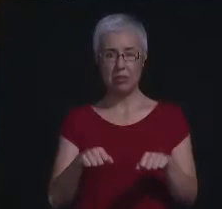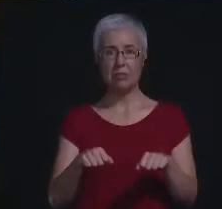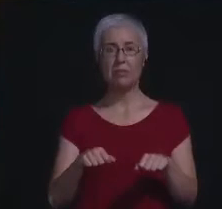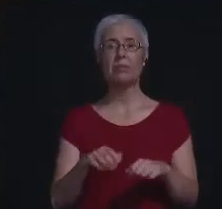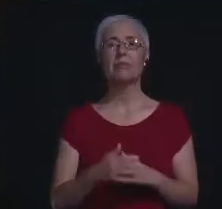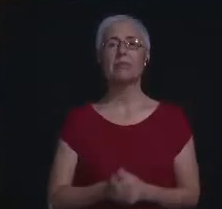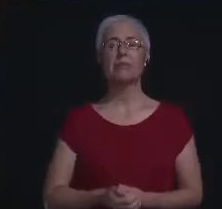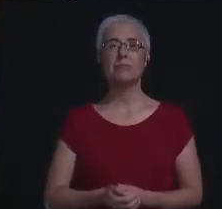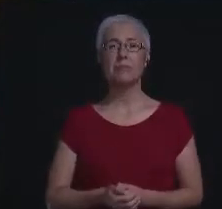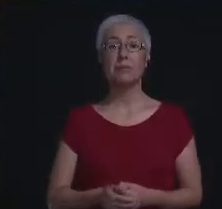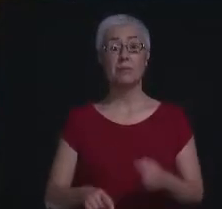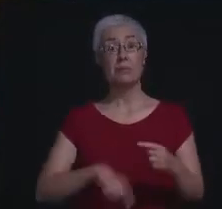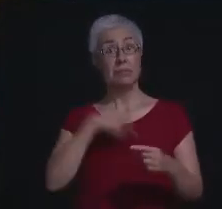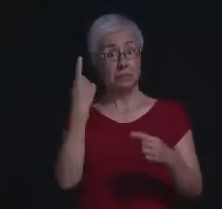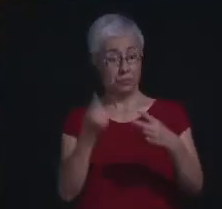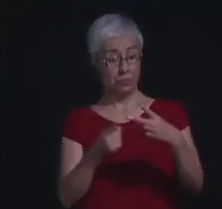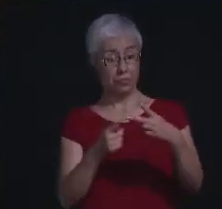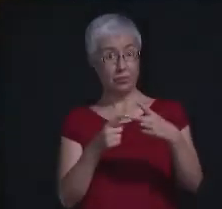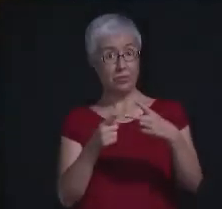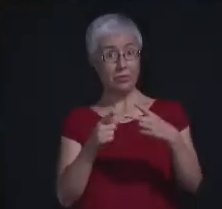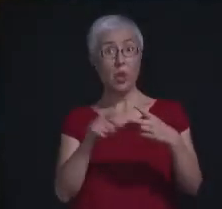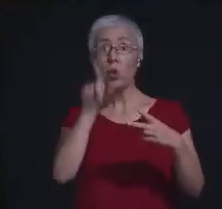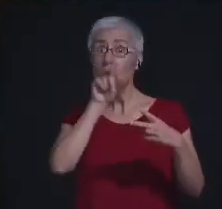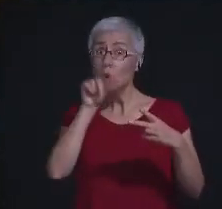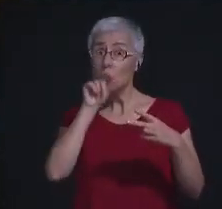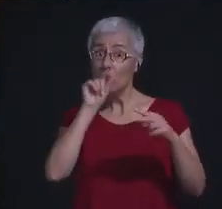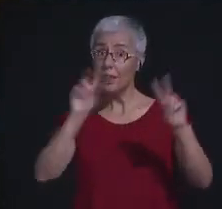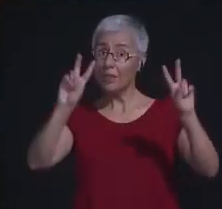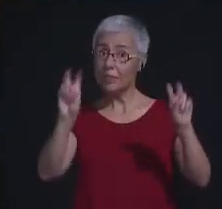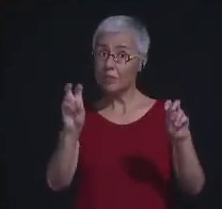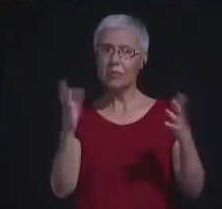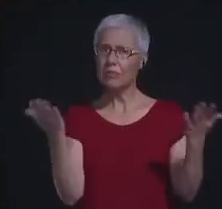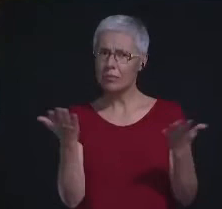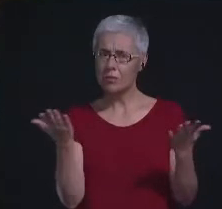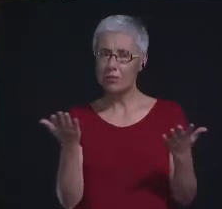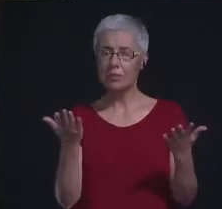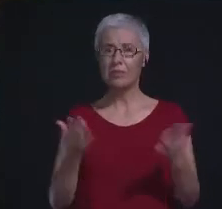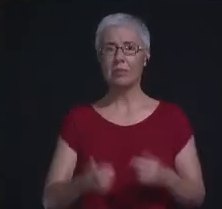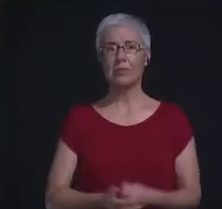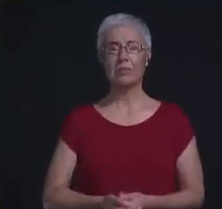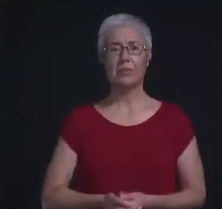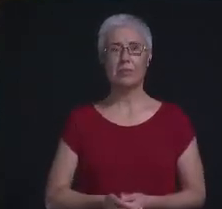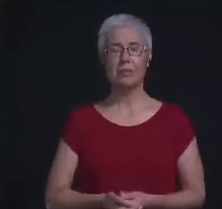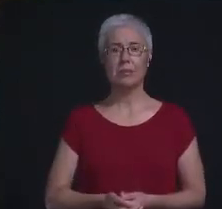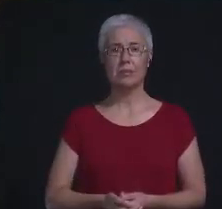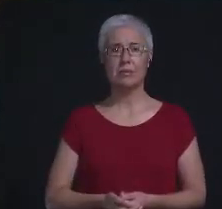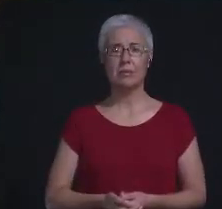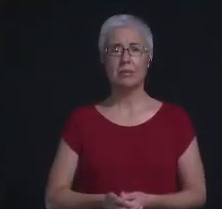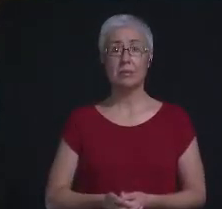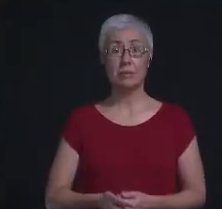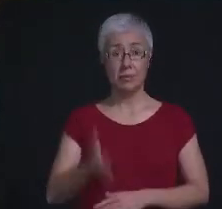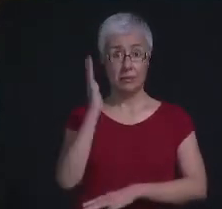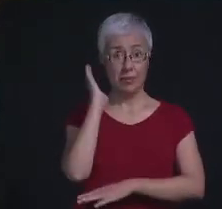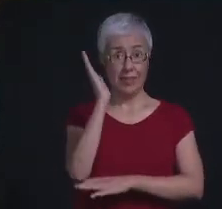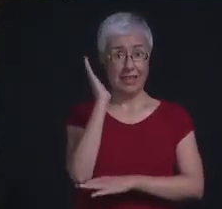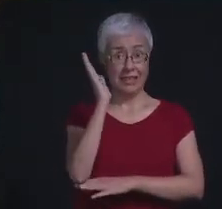mundo. Un segundo tuit que también queremos destacar es sobre la interesante charla de Gonzalo,